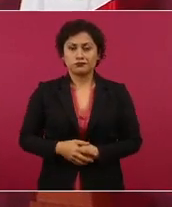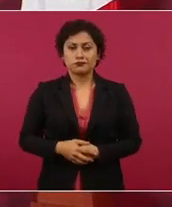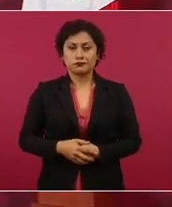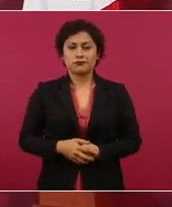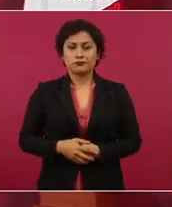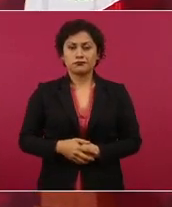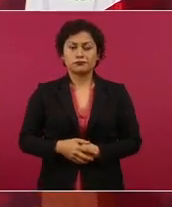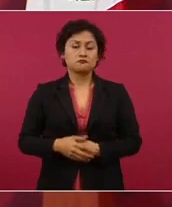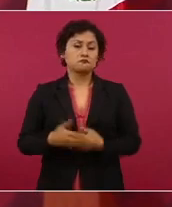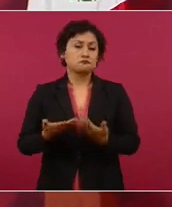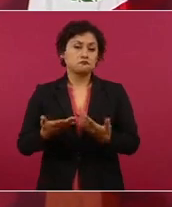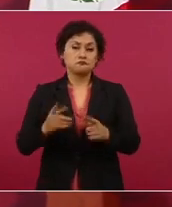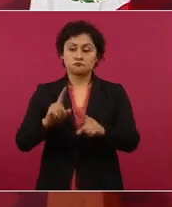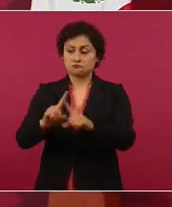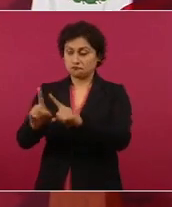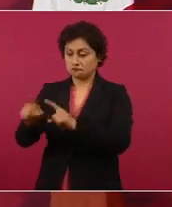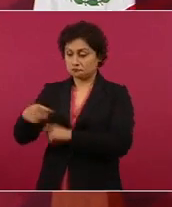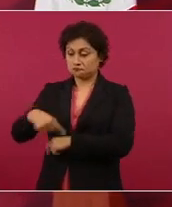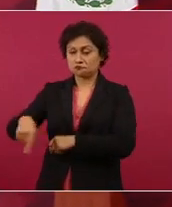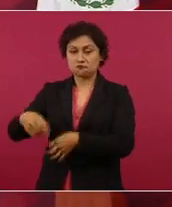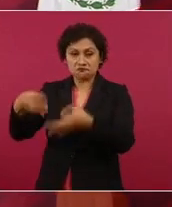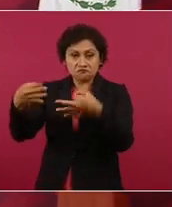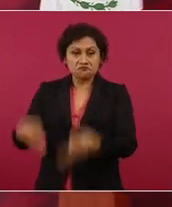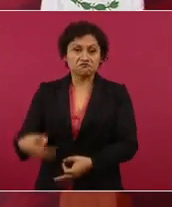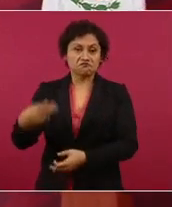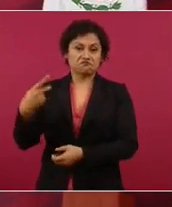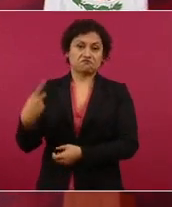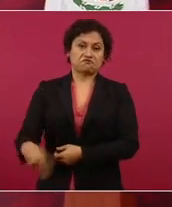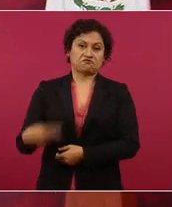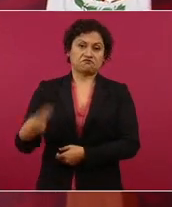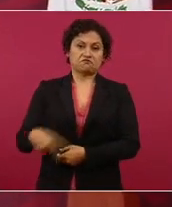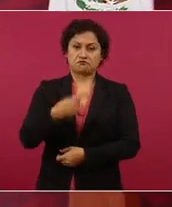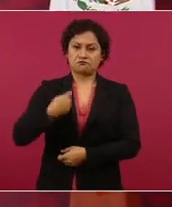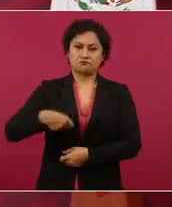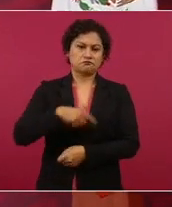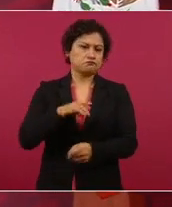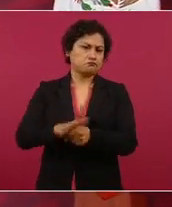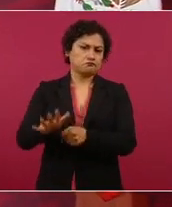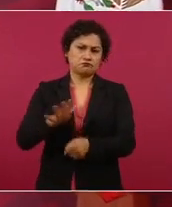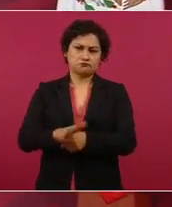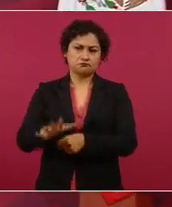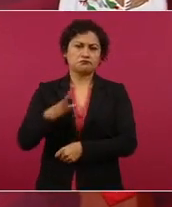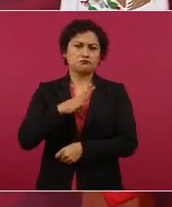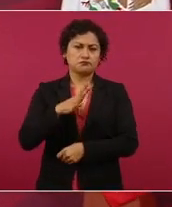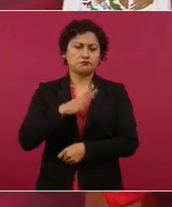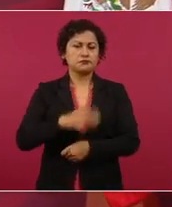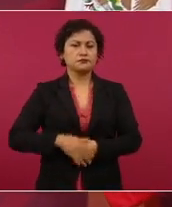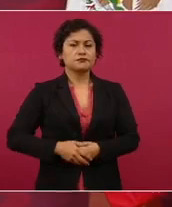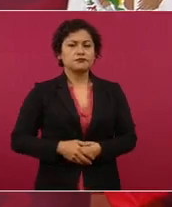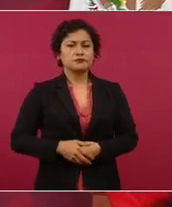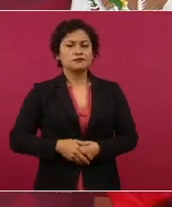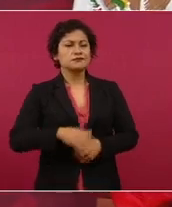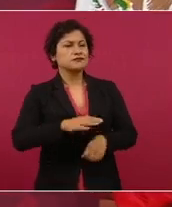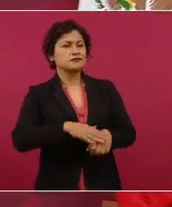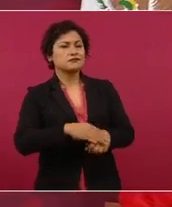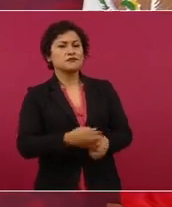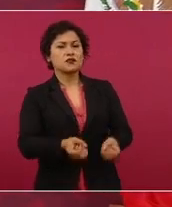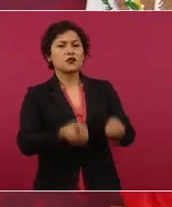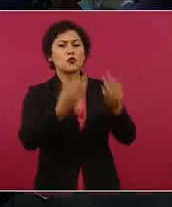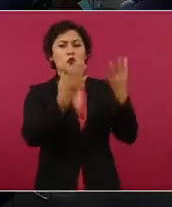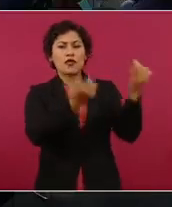de especies nativas. Somos autosuficientes. ¿Y cuánto se importa para, de maíz?